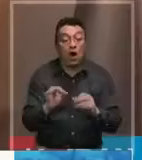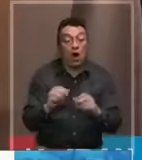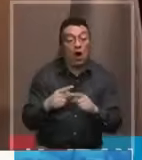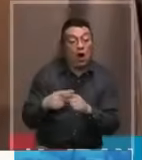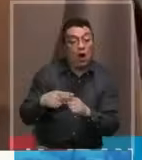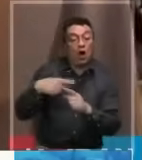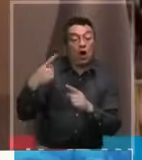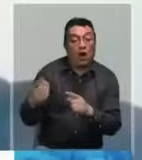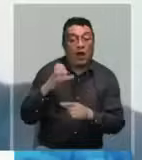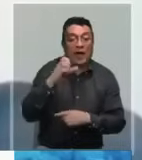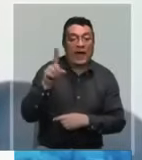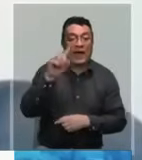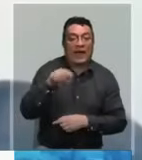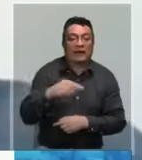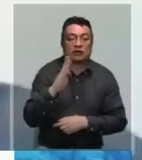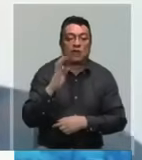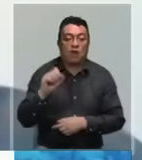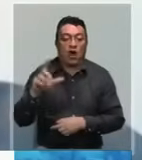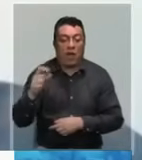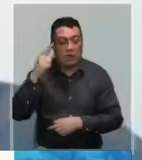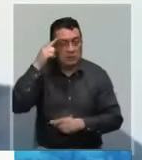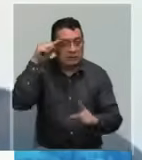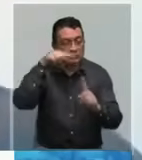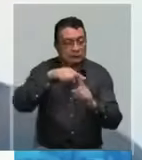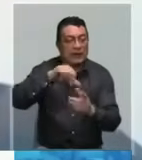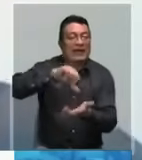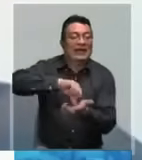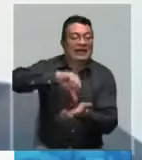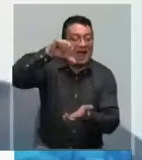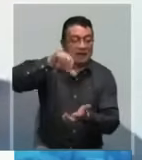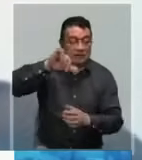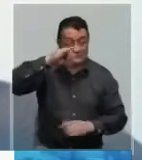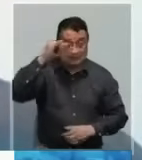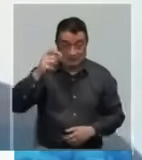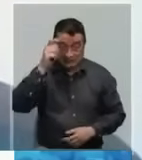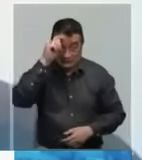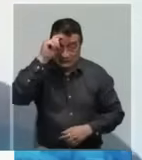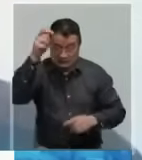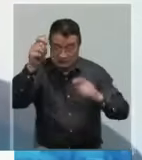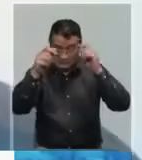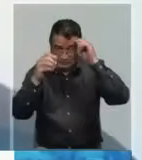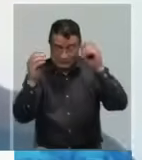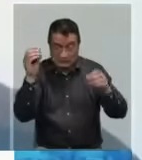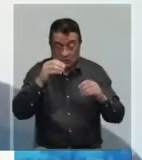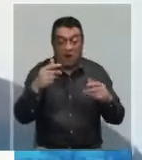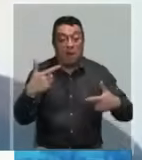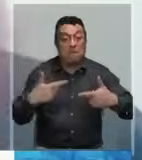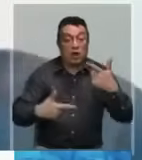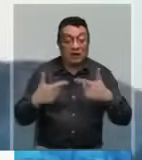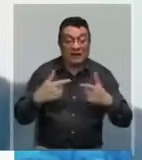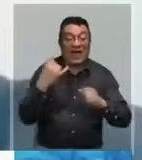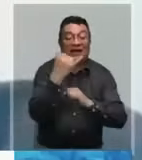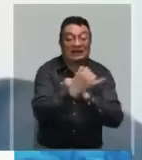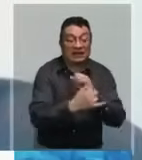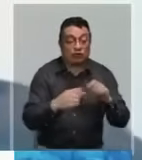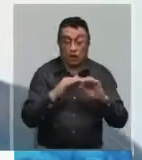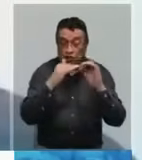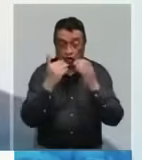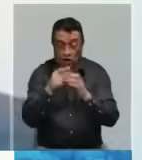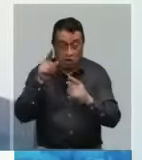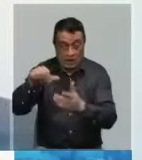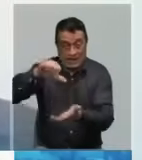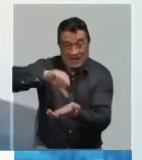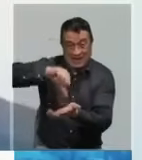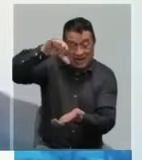con Hezbollah, siempre pensamos en Irán. Bueno, el creador, el diseñador de esa política exterior donde todo termina en Irán